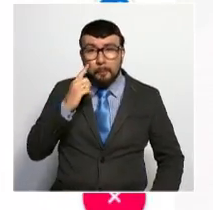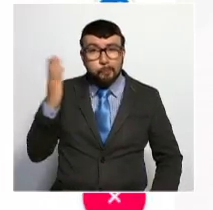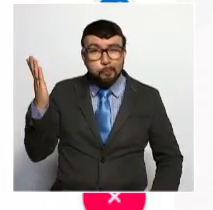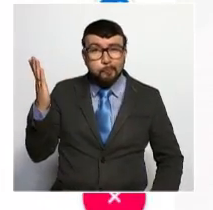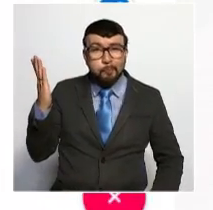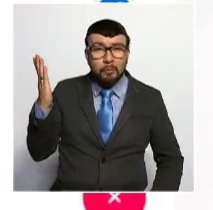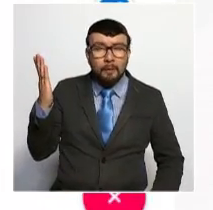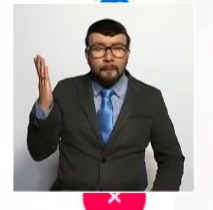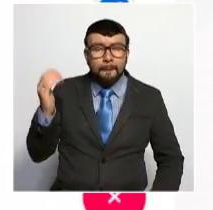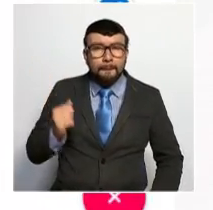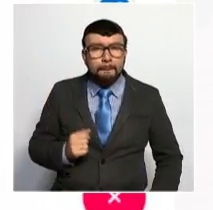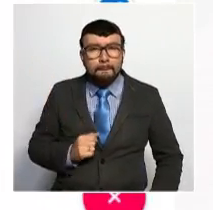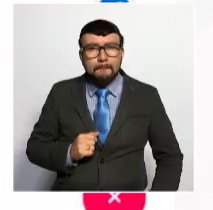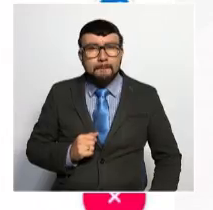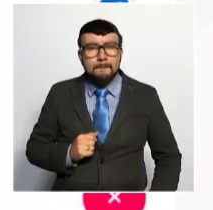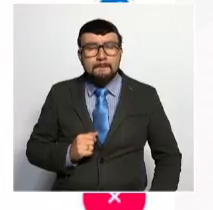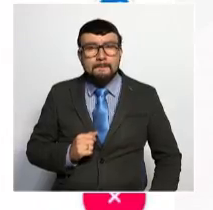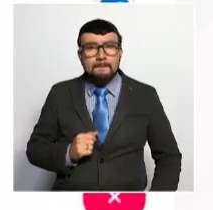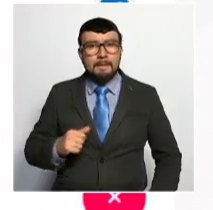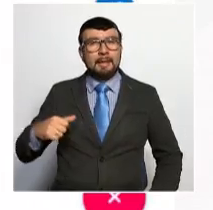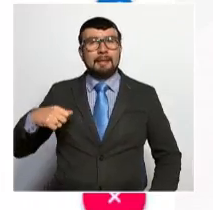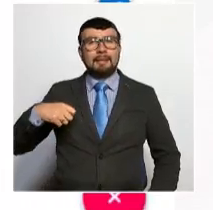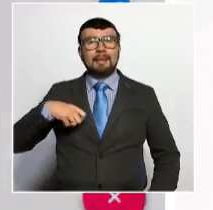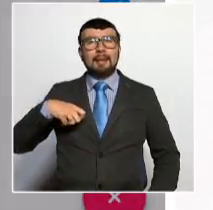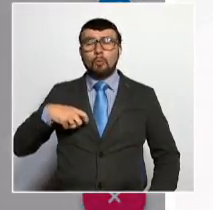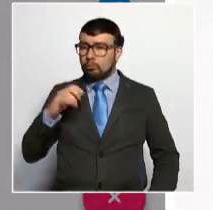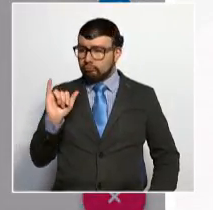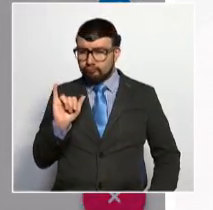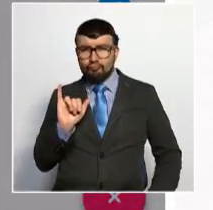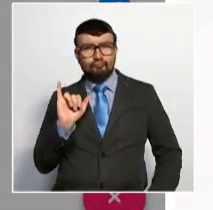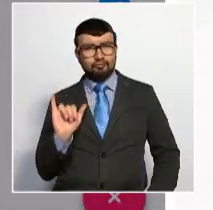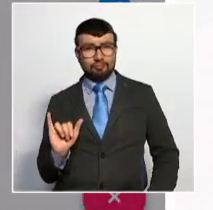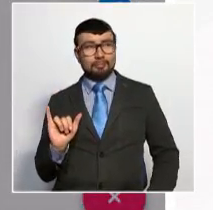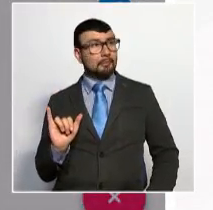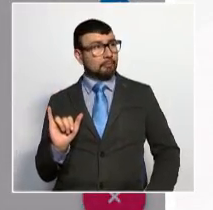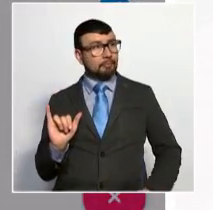viendo, tenemos lo que es todo el